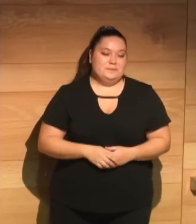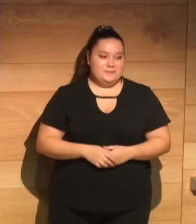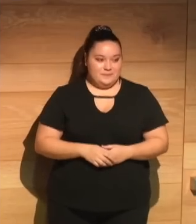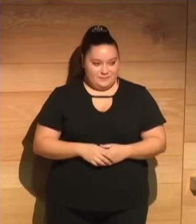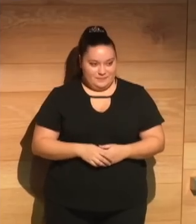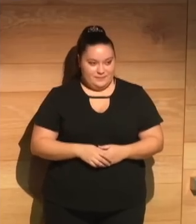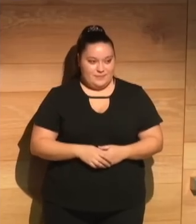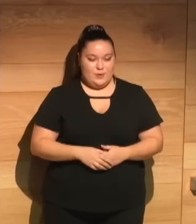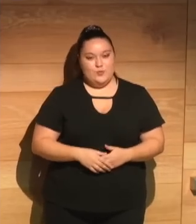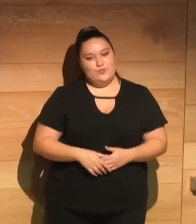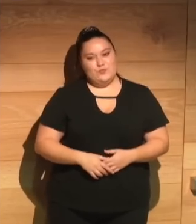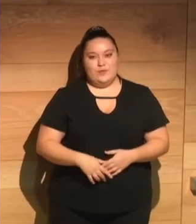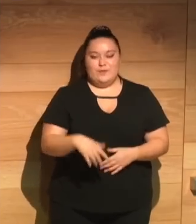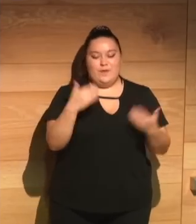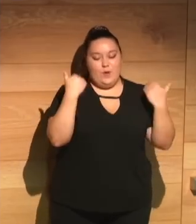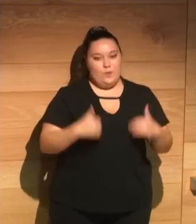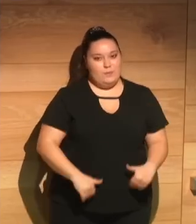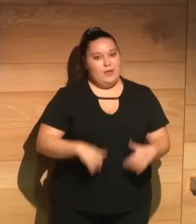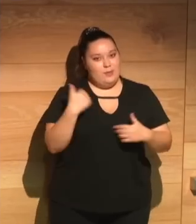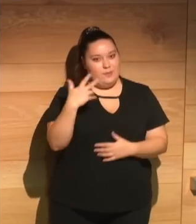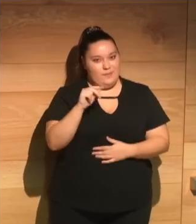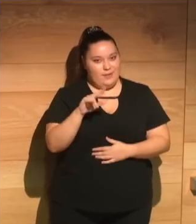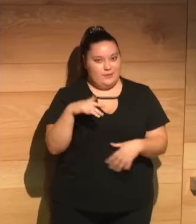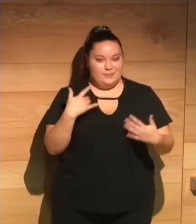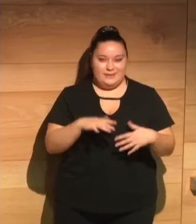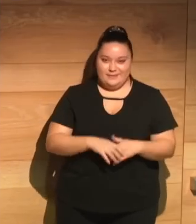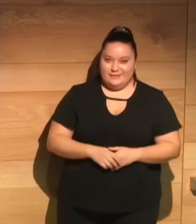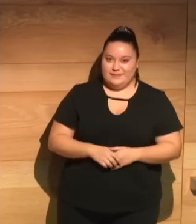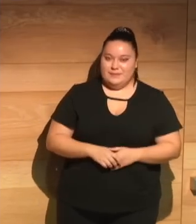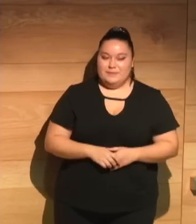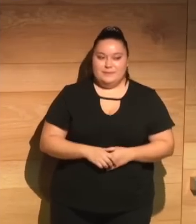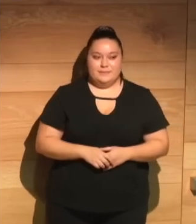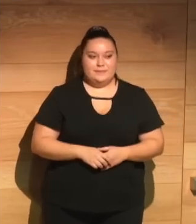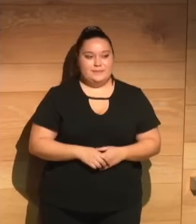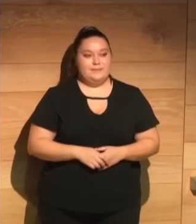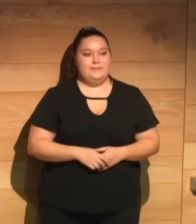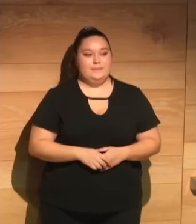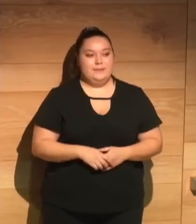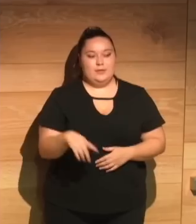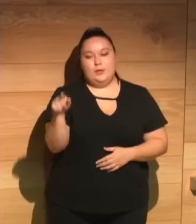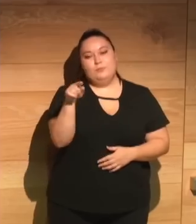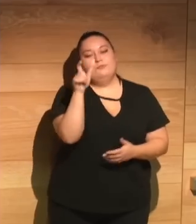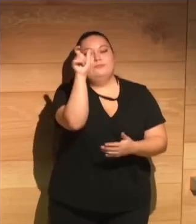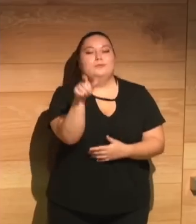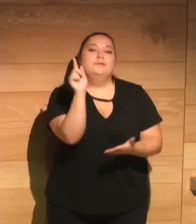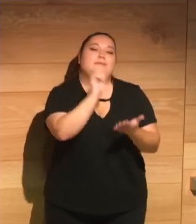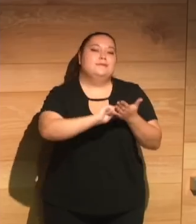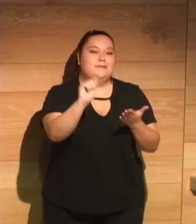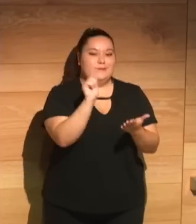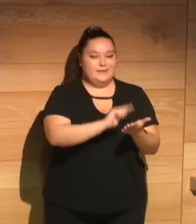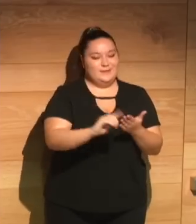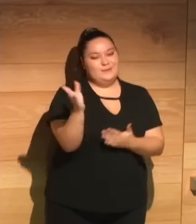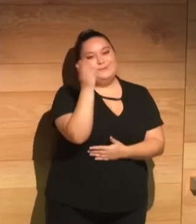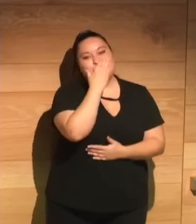Madre mía, qué cuerpazo se ha echado el cabrito. La no, verdad nada, que en 2 meses. Aquí el excelente escritor de bestseller se está